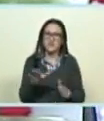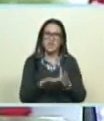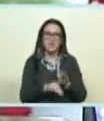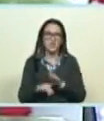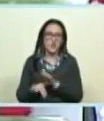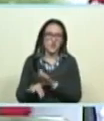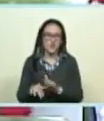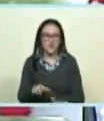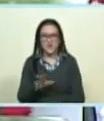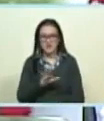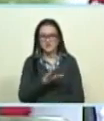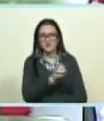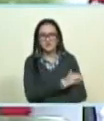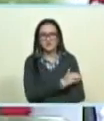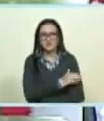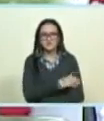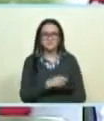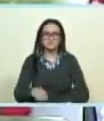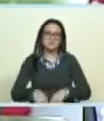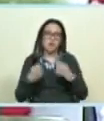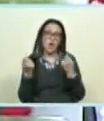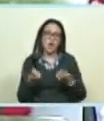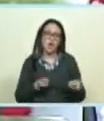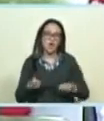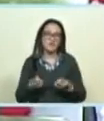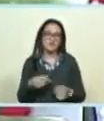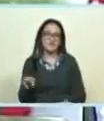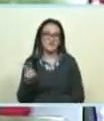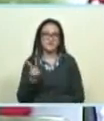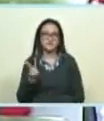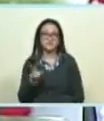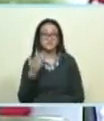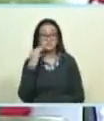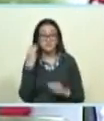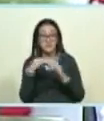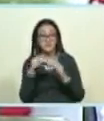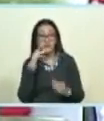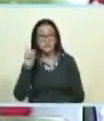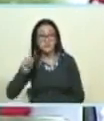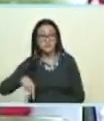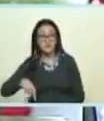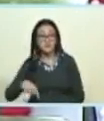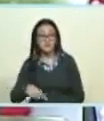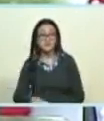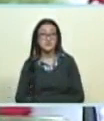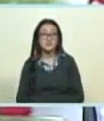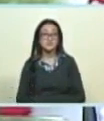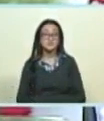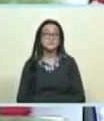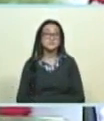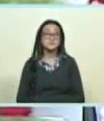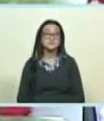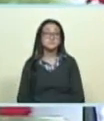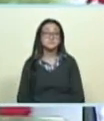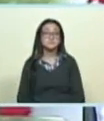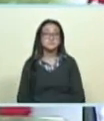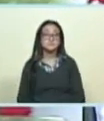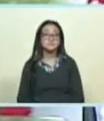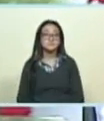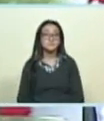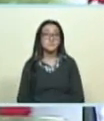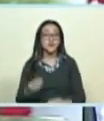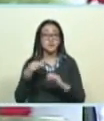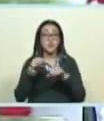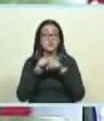la derecha que le sabotean la economía. ¿A ti también te llegó? Mira, este camarada le llegó